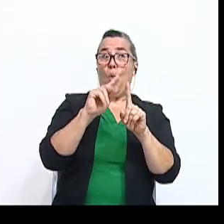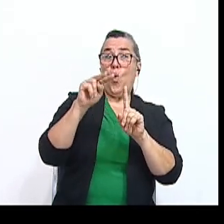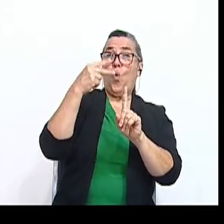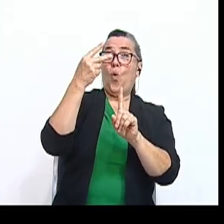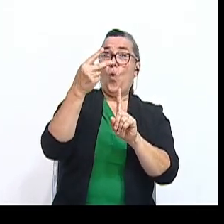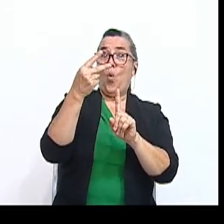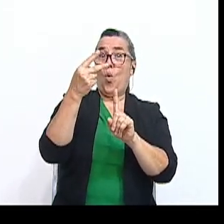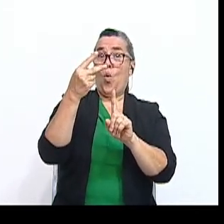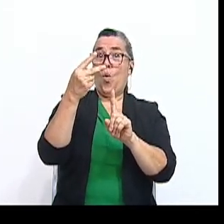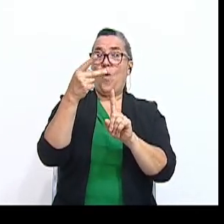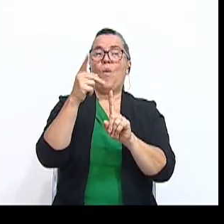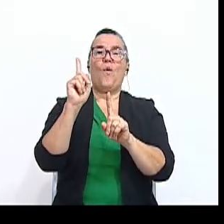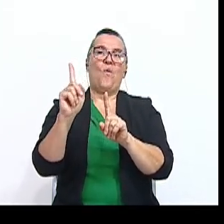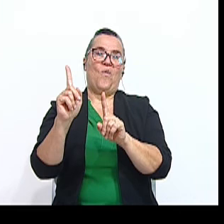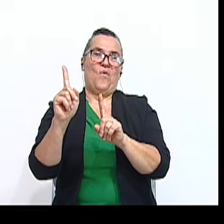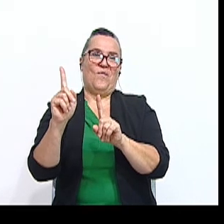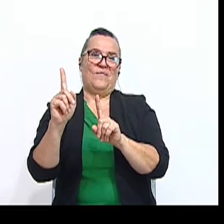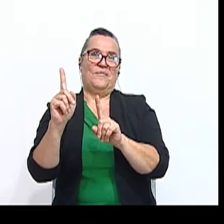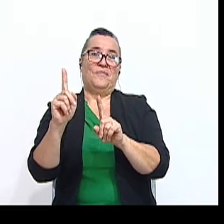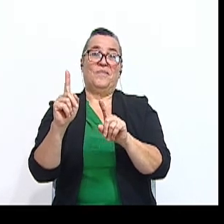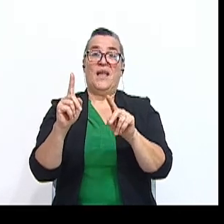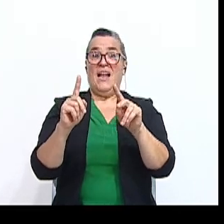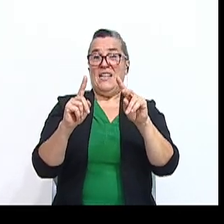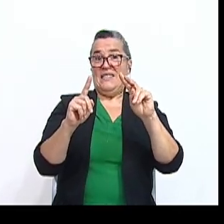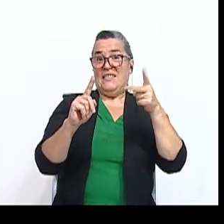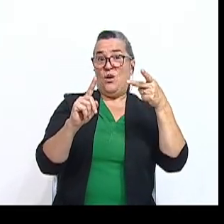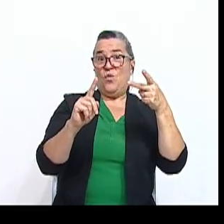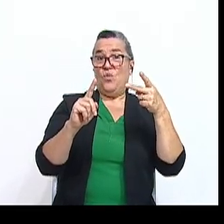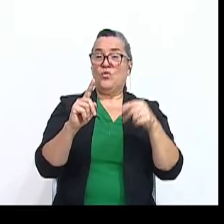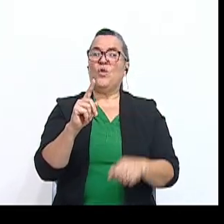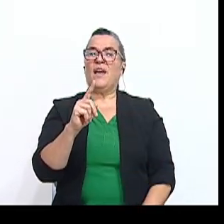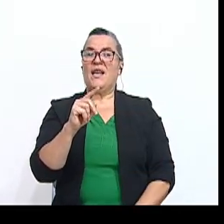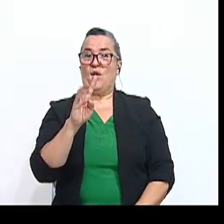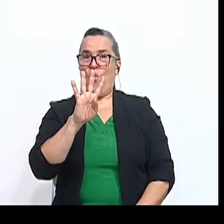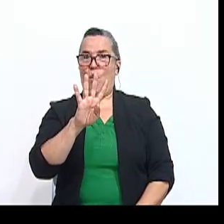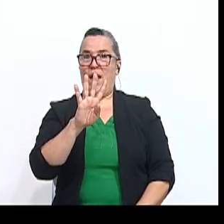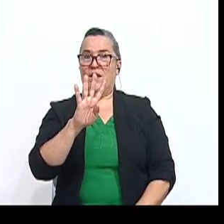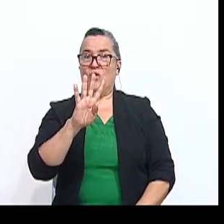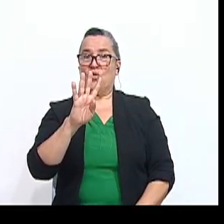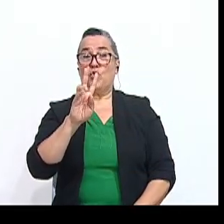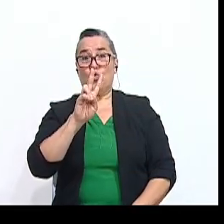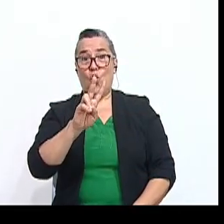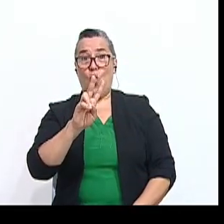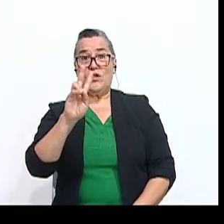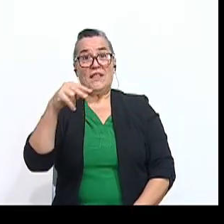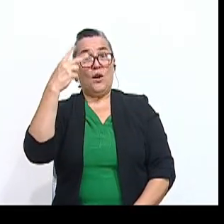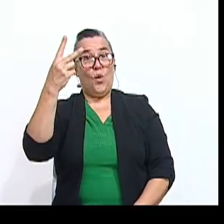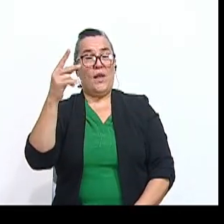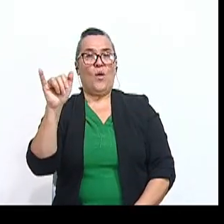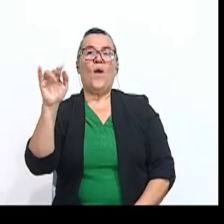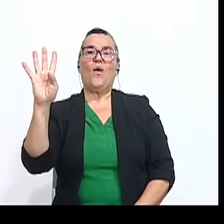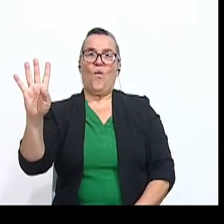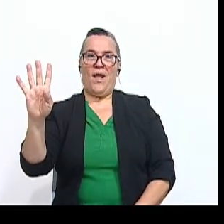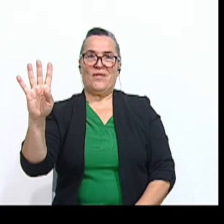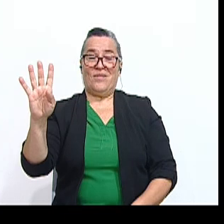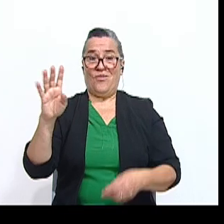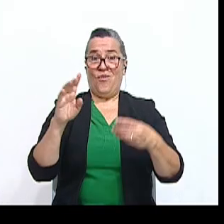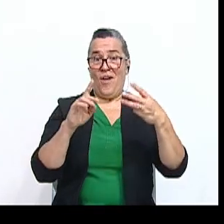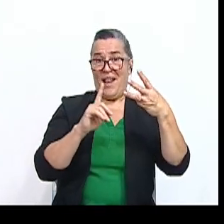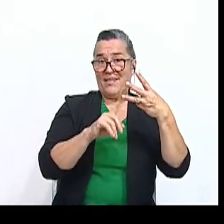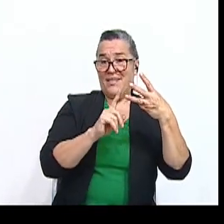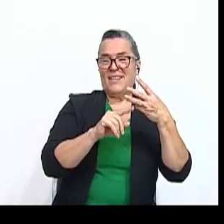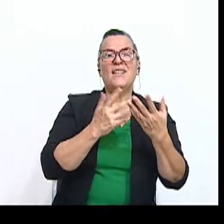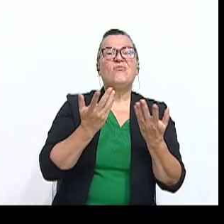1 igual 1. El segundo número cuadrado es el 4. 2 al cuadrado igual a 4.